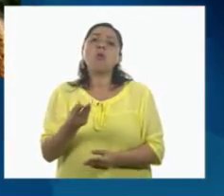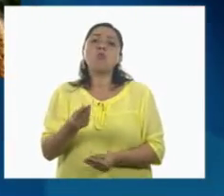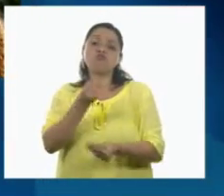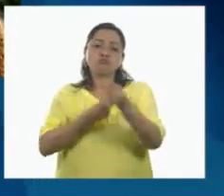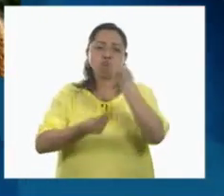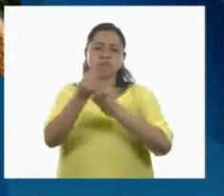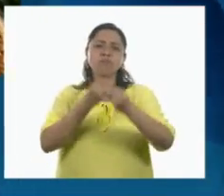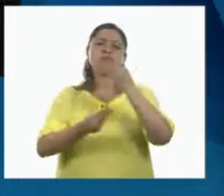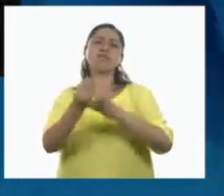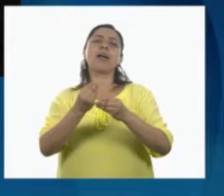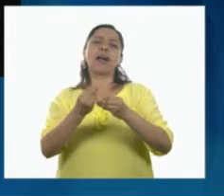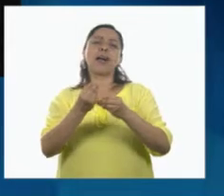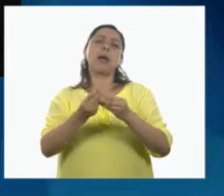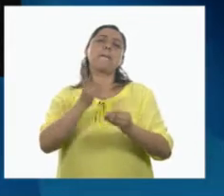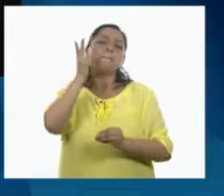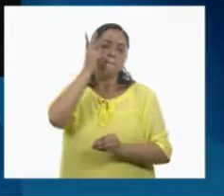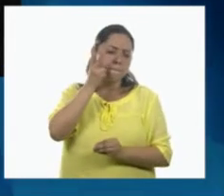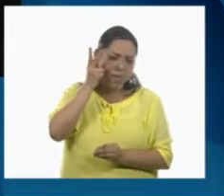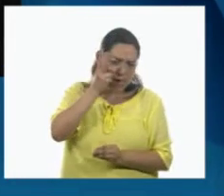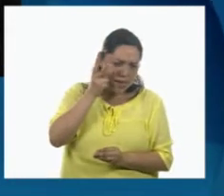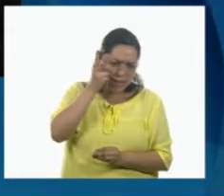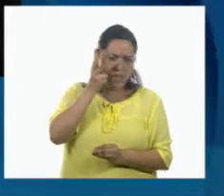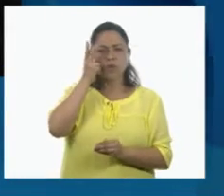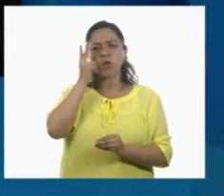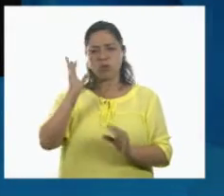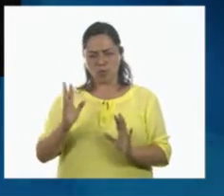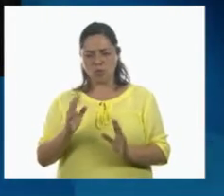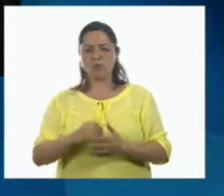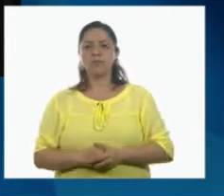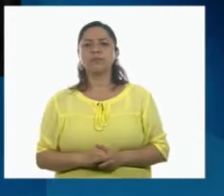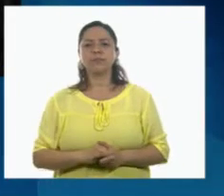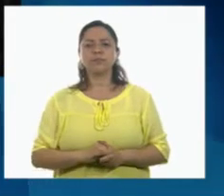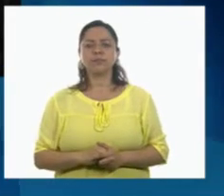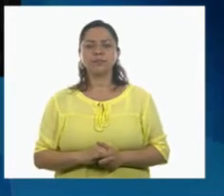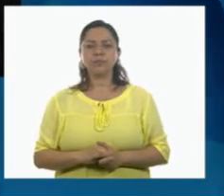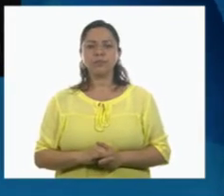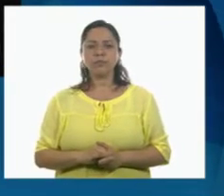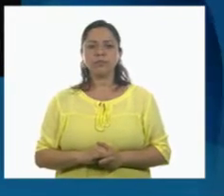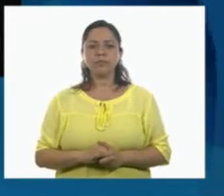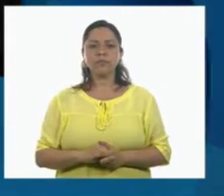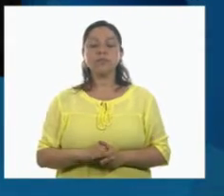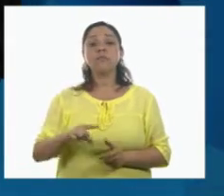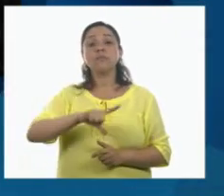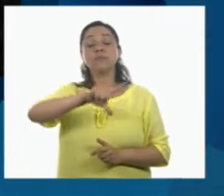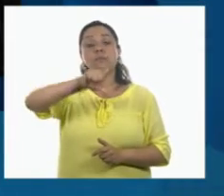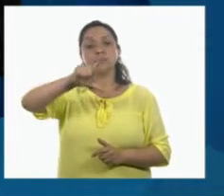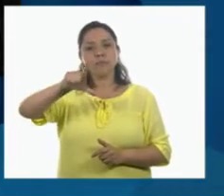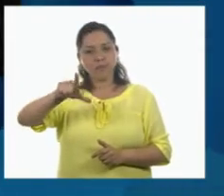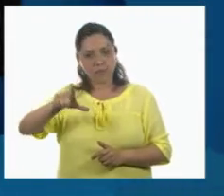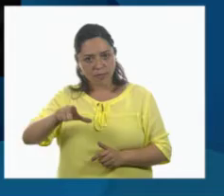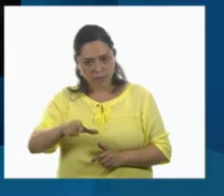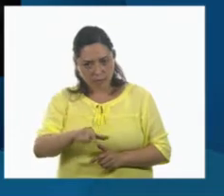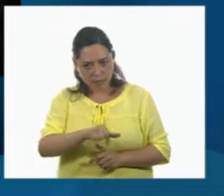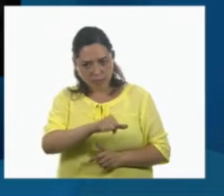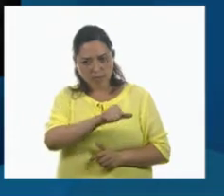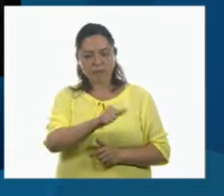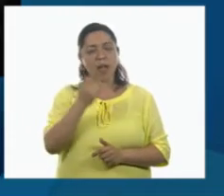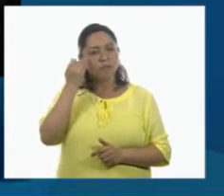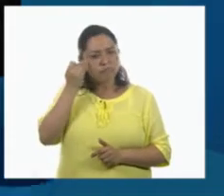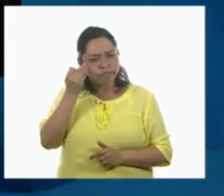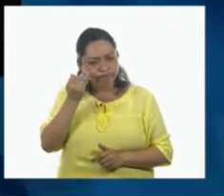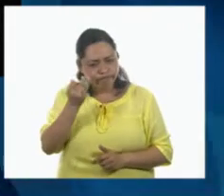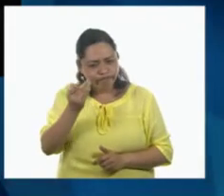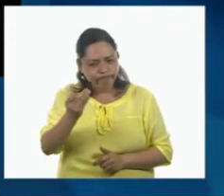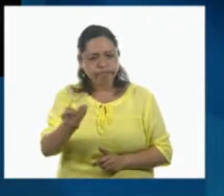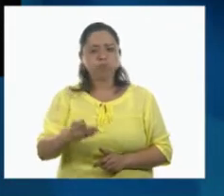buena botella de vino. En la moda, la influencia durante el periodo del imperio, si se